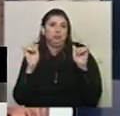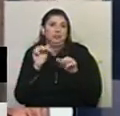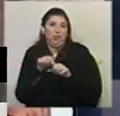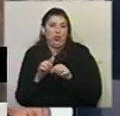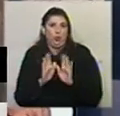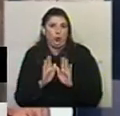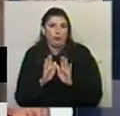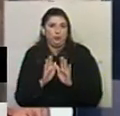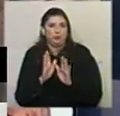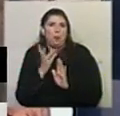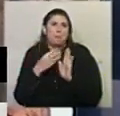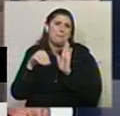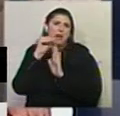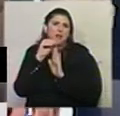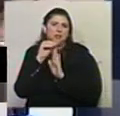alto precio.